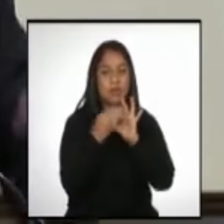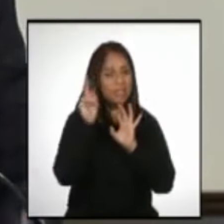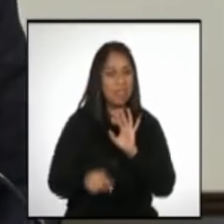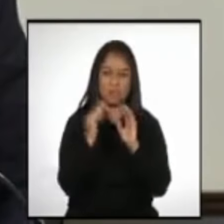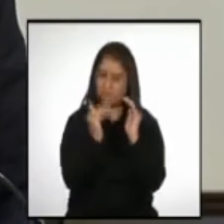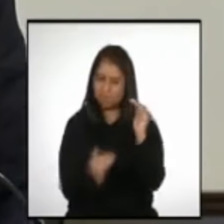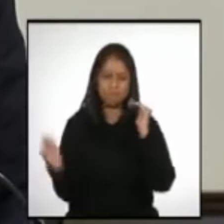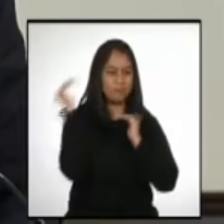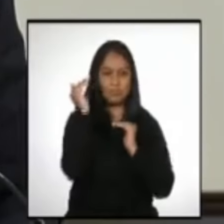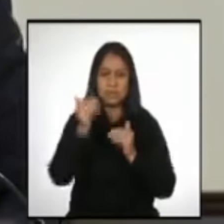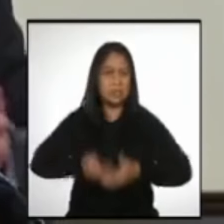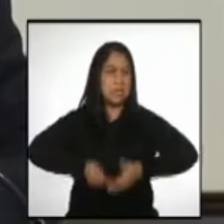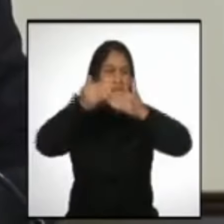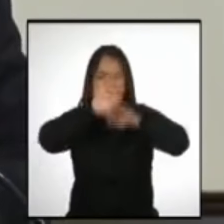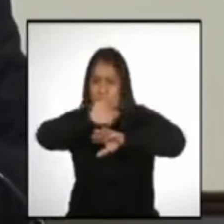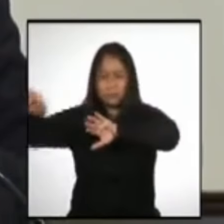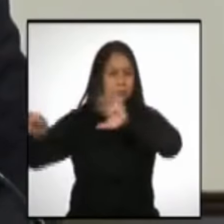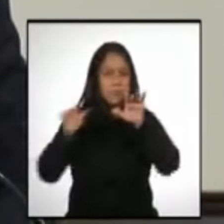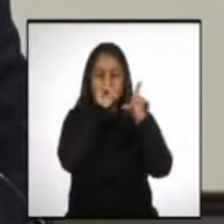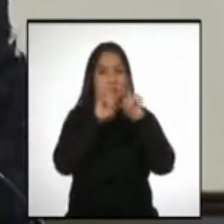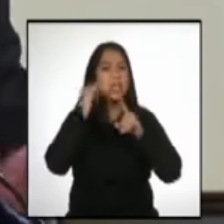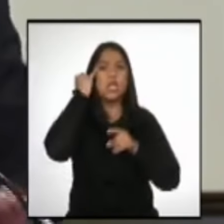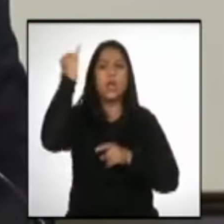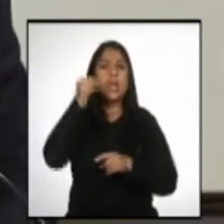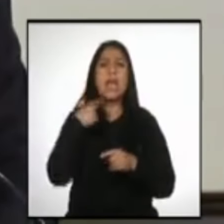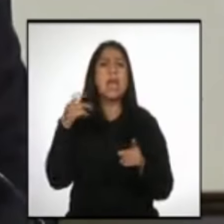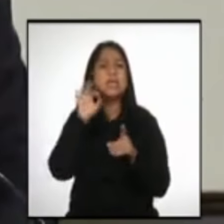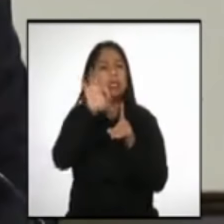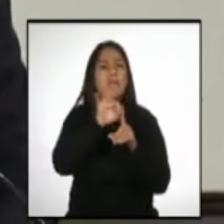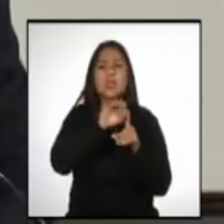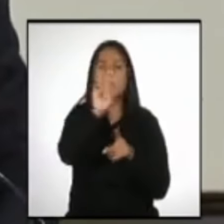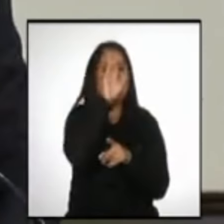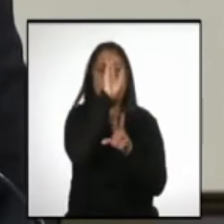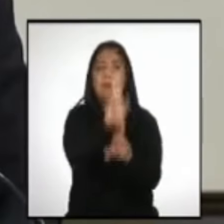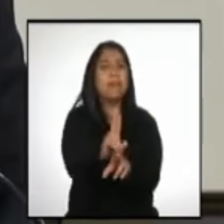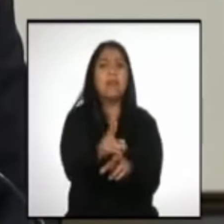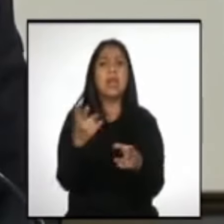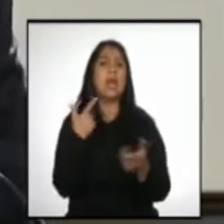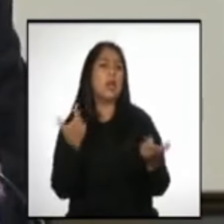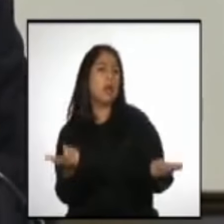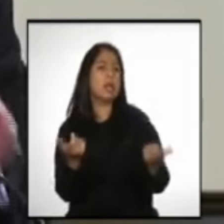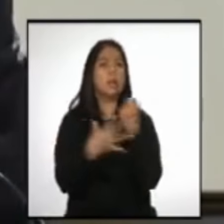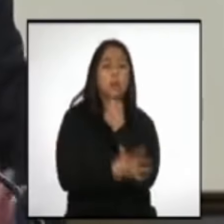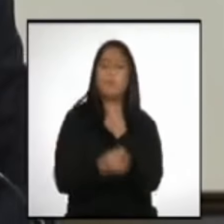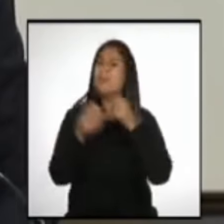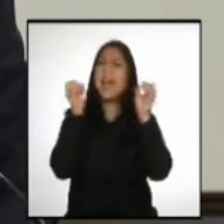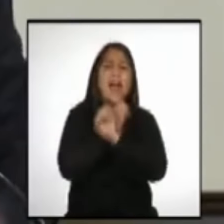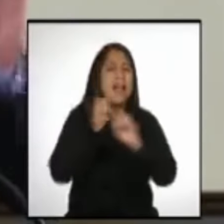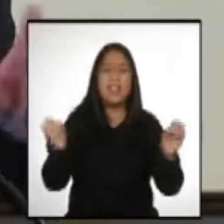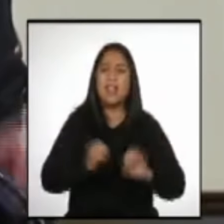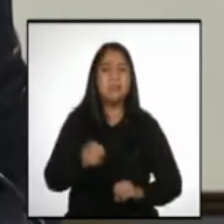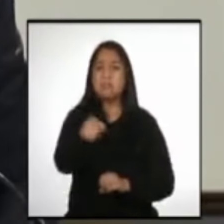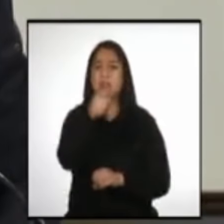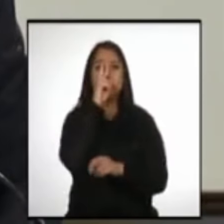superando barreras ideológicas. Hoy este virus no respeta las clases sociales. Este virus no respeta si